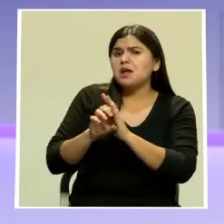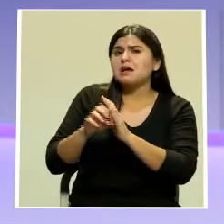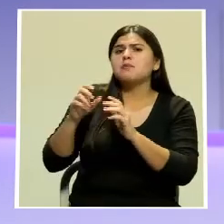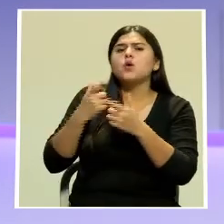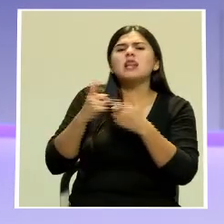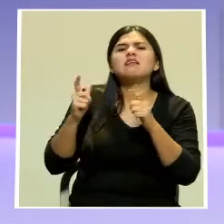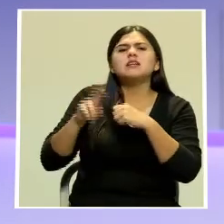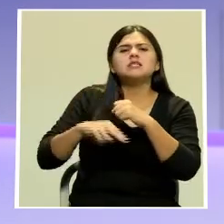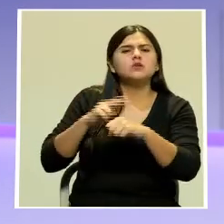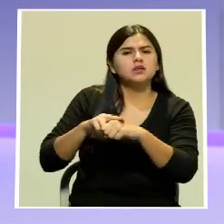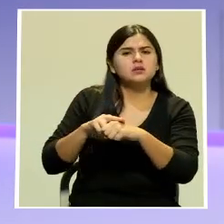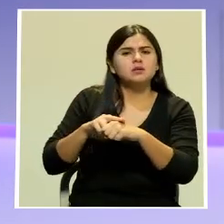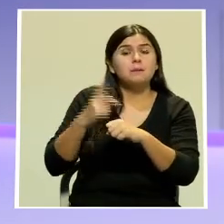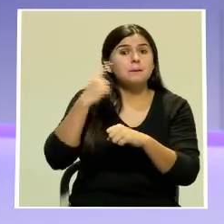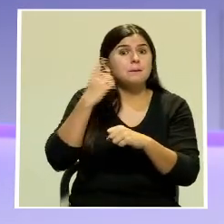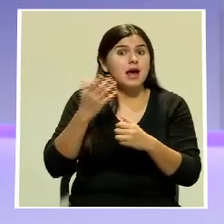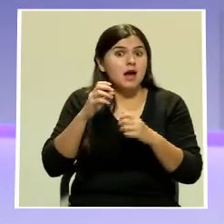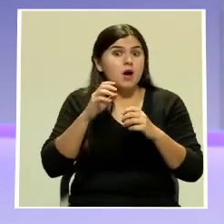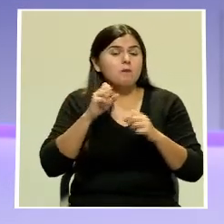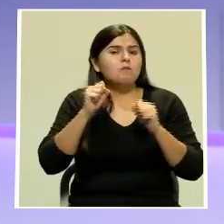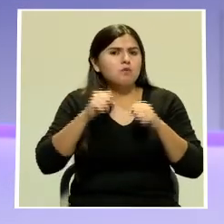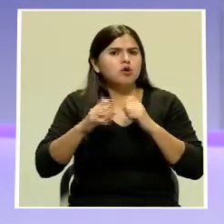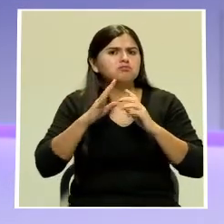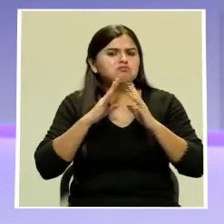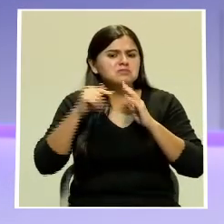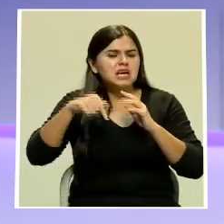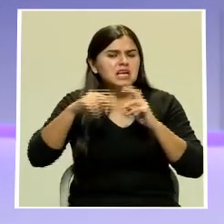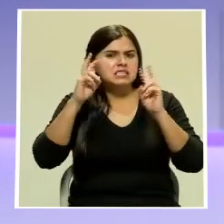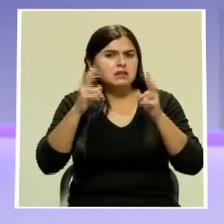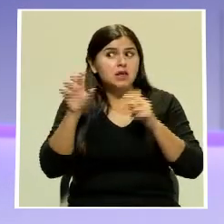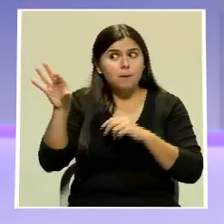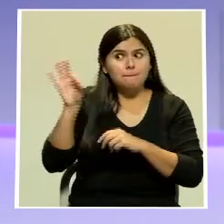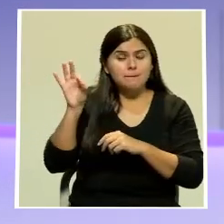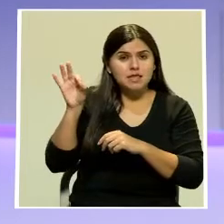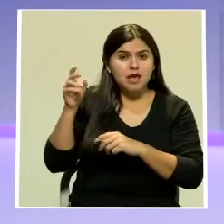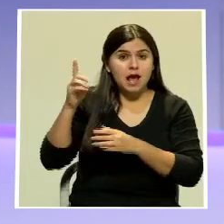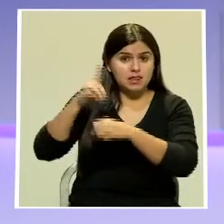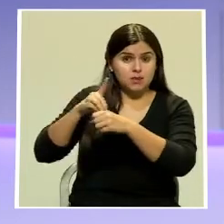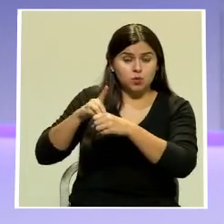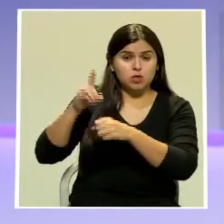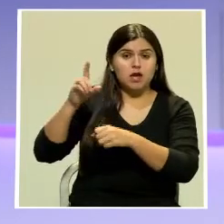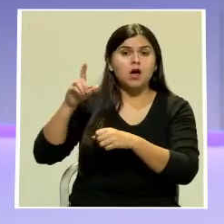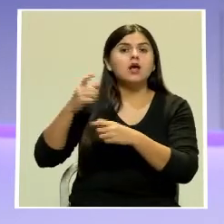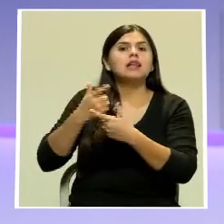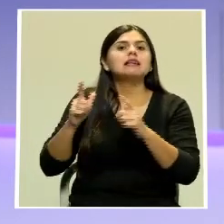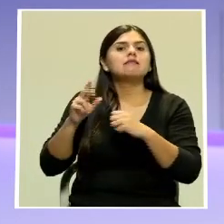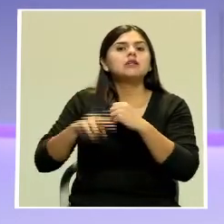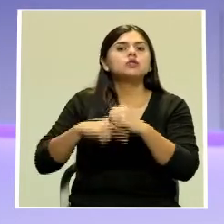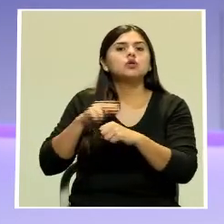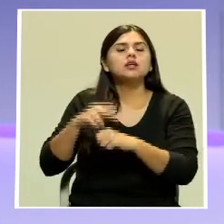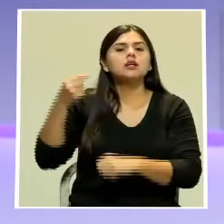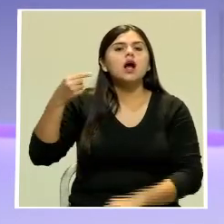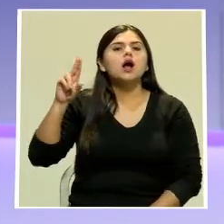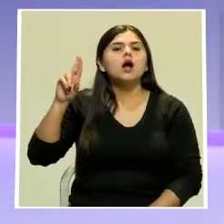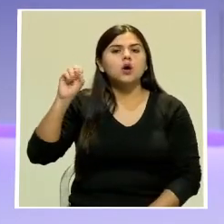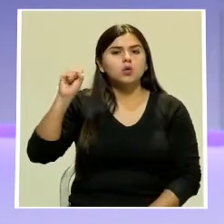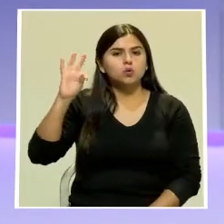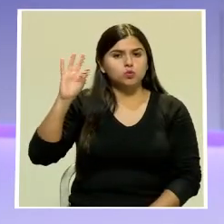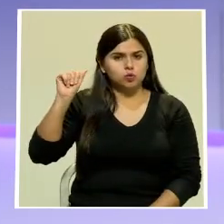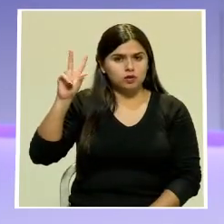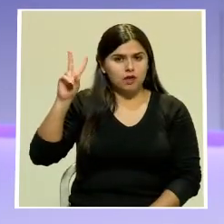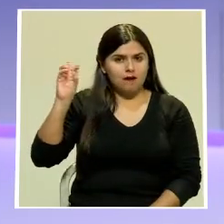sobre estos temas, invité al diputado del Partido Liberación Nacional, Gustavo Viales, quien nació en Ciudad